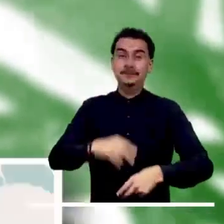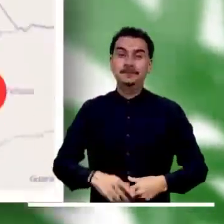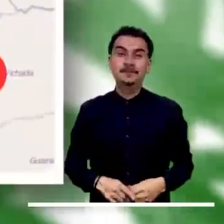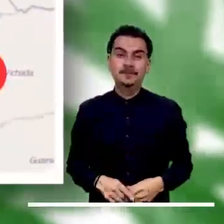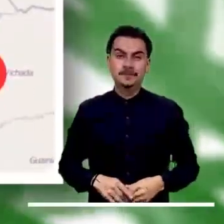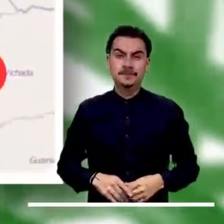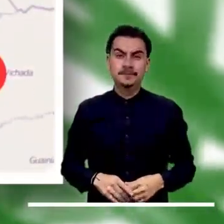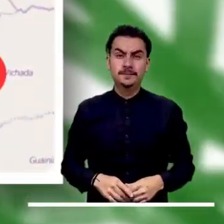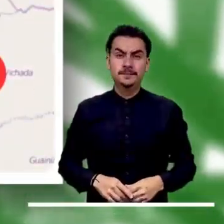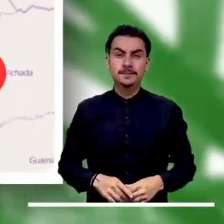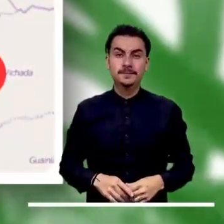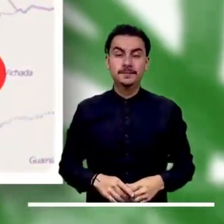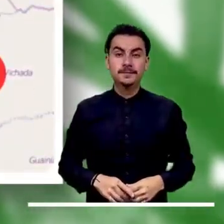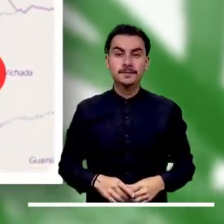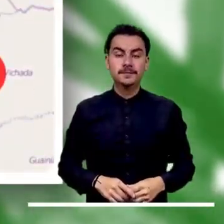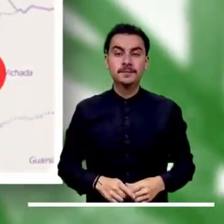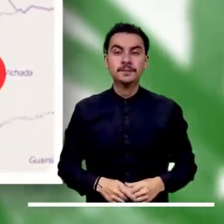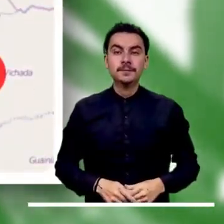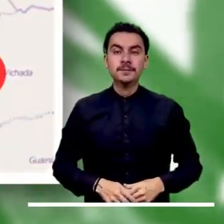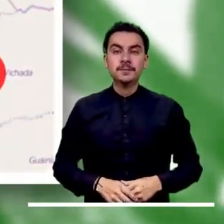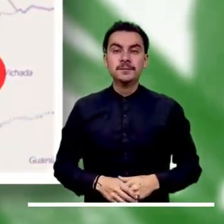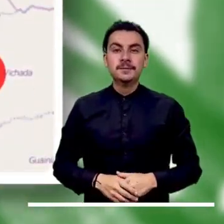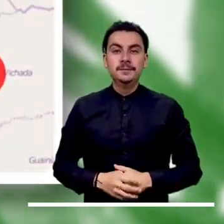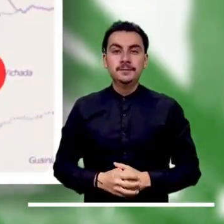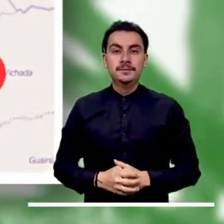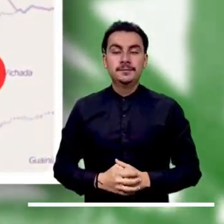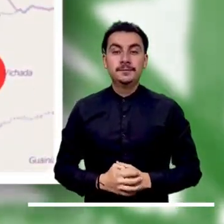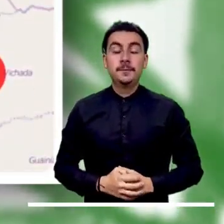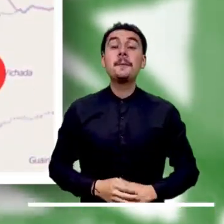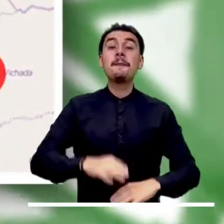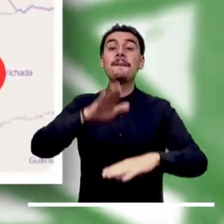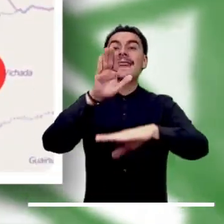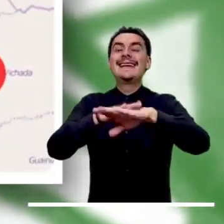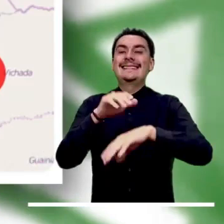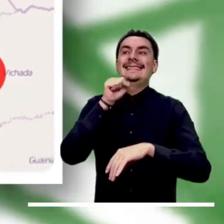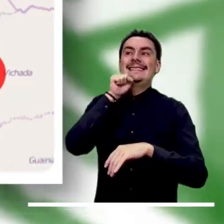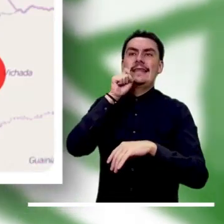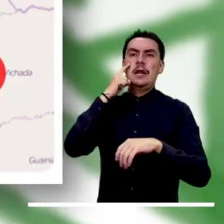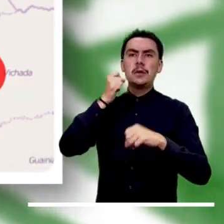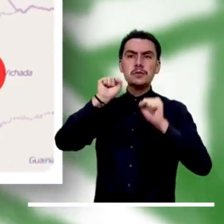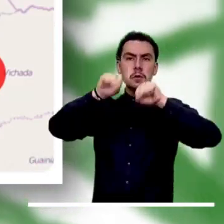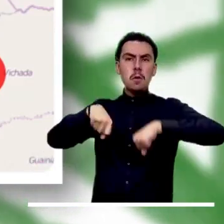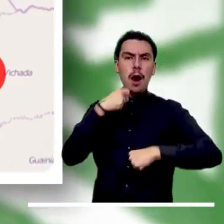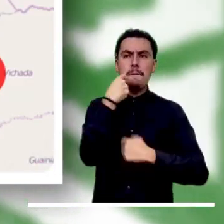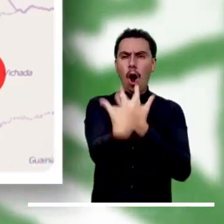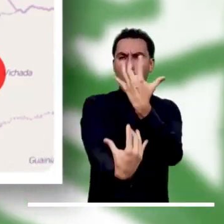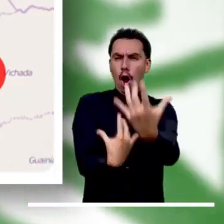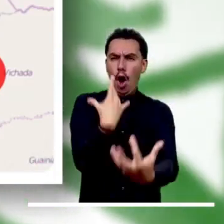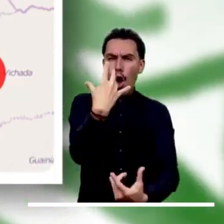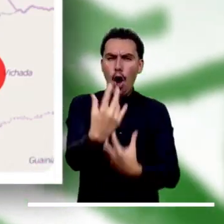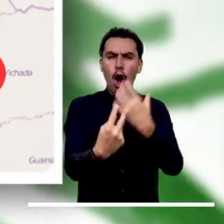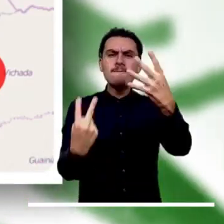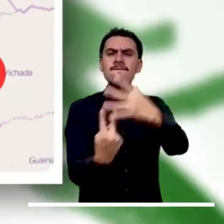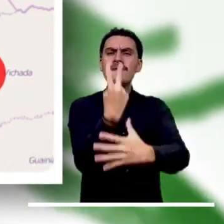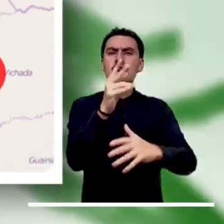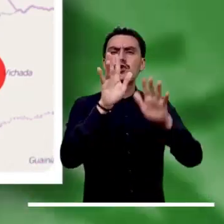Alerta roja por alta probabilidad de incendios en La Guajira, Cesar Magdalena y Vichada.